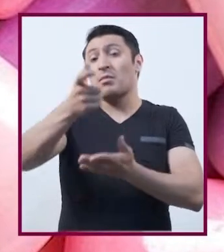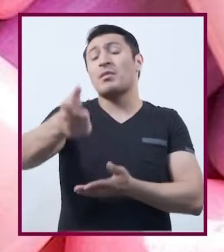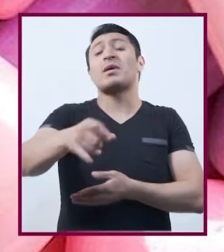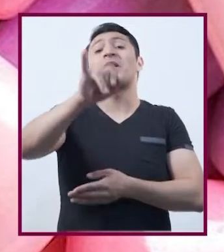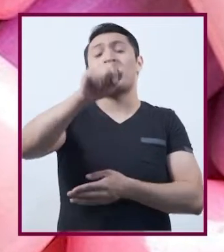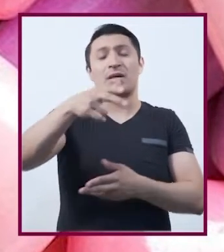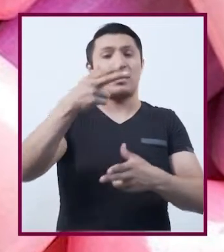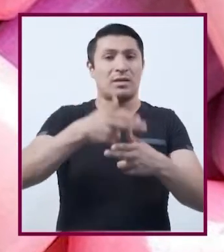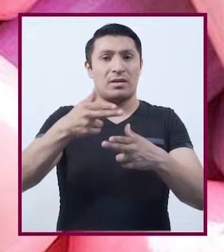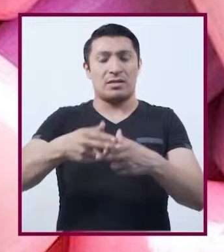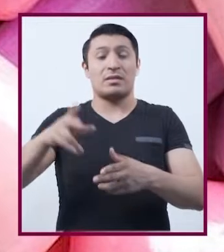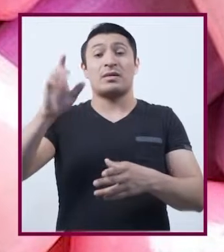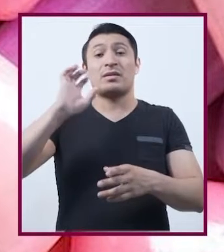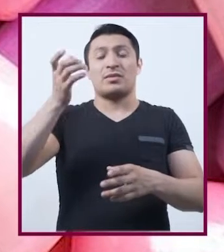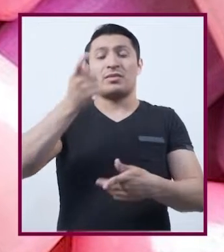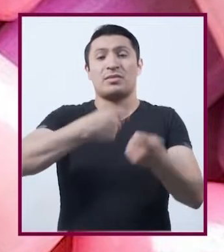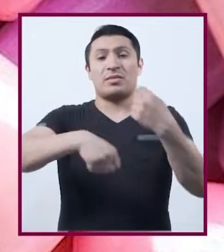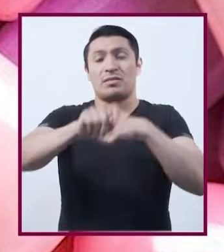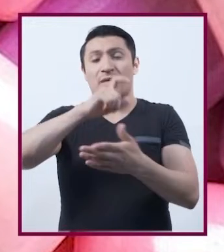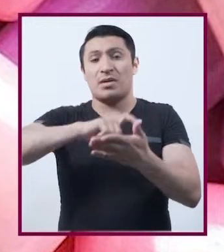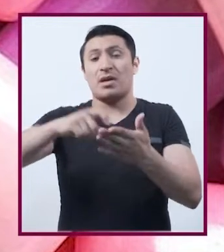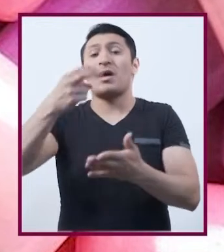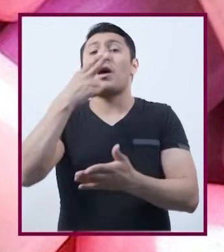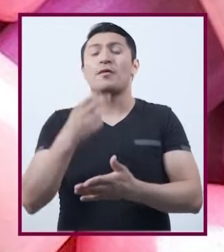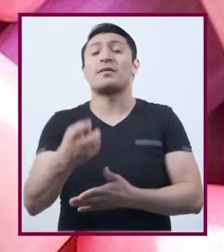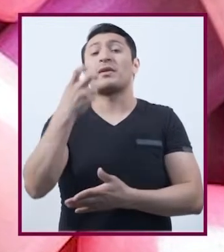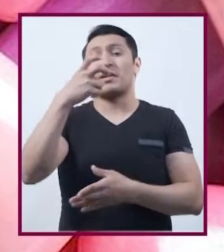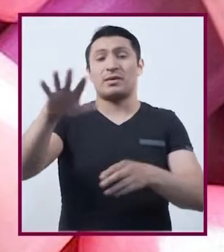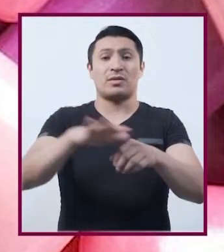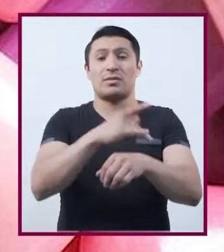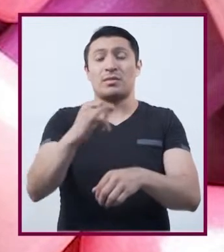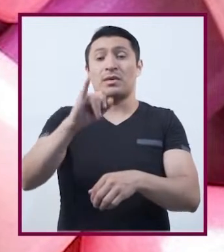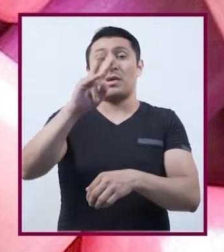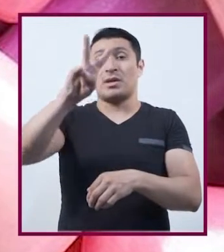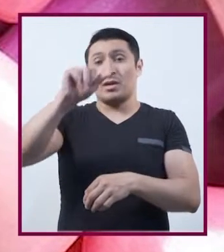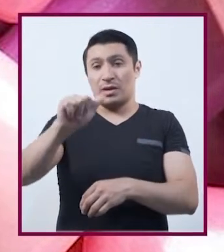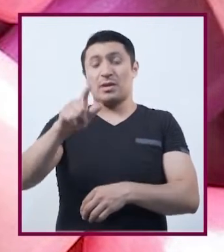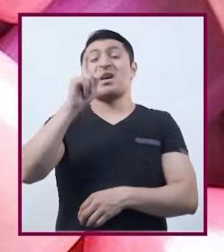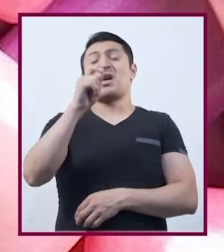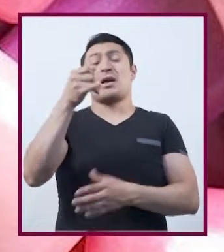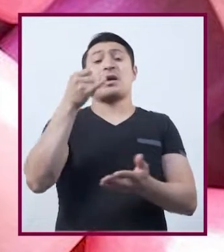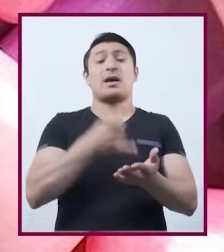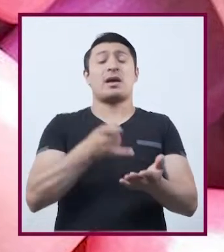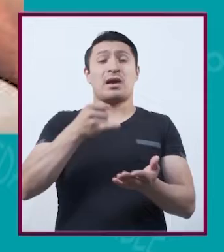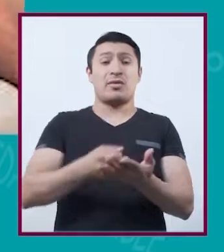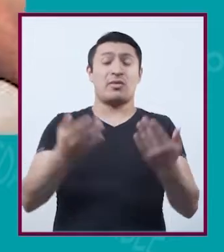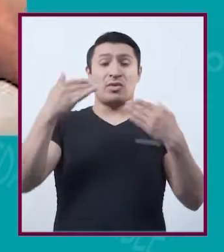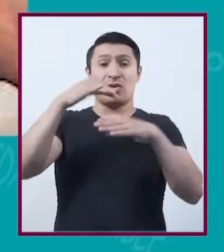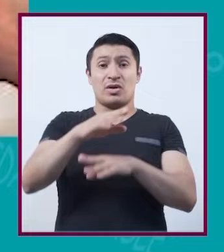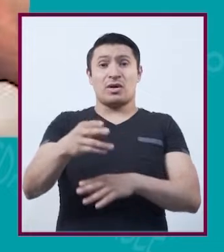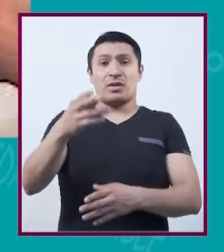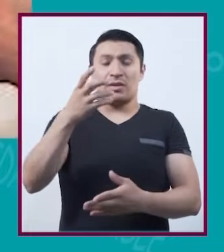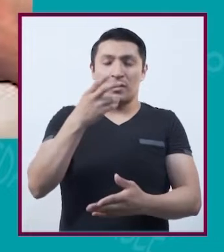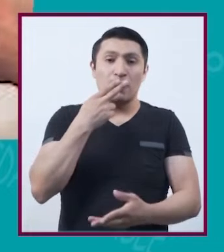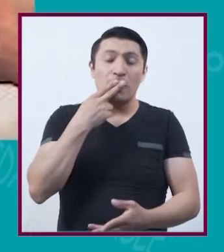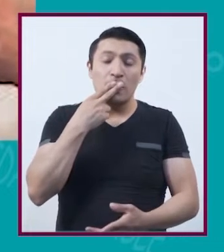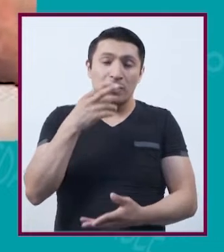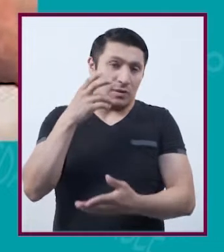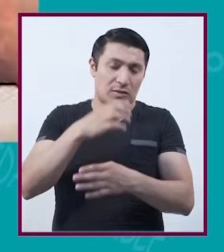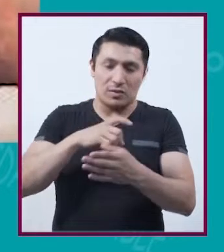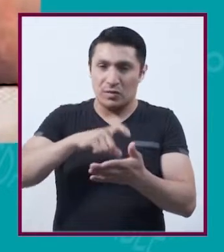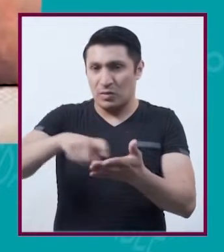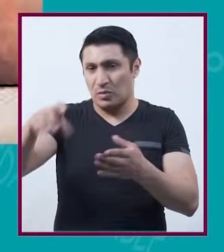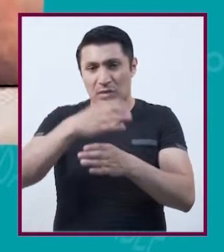Efectivamente, todas y todos pagamos impuestos, sí, hasta cuando compramos chicles en la tienda. Esto es por el IVA, que es un